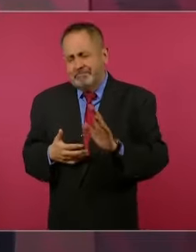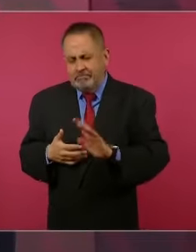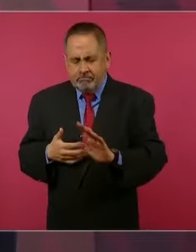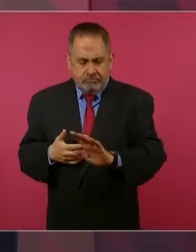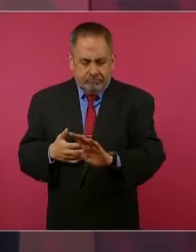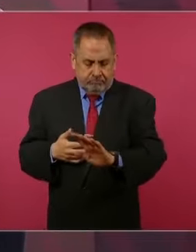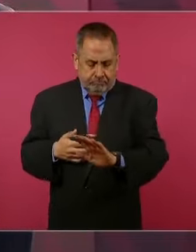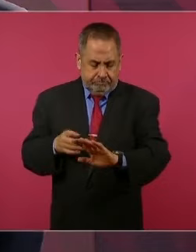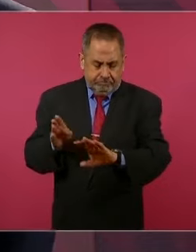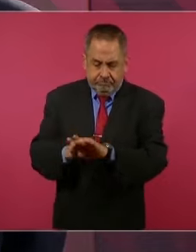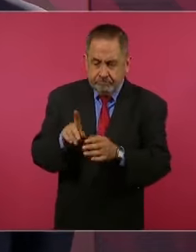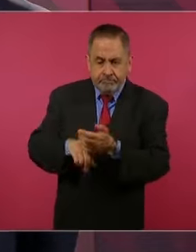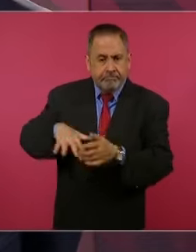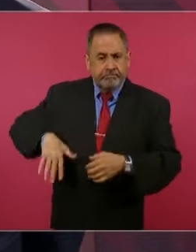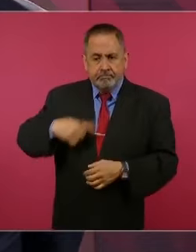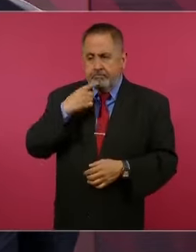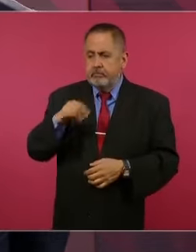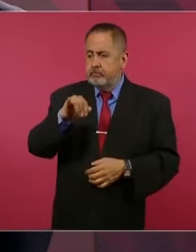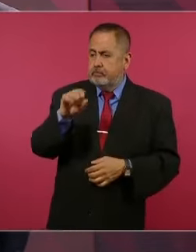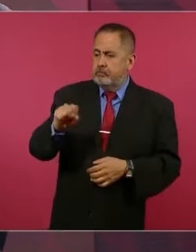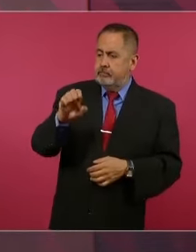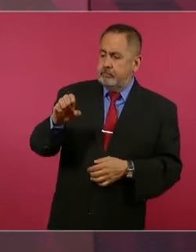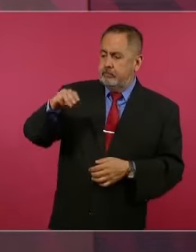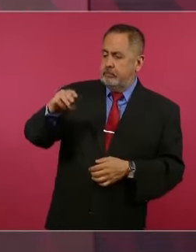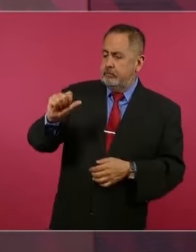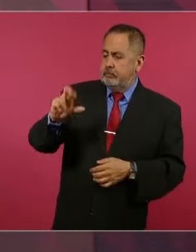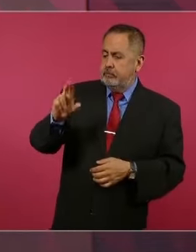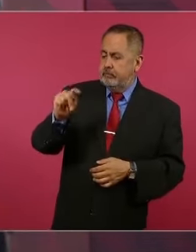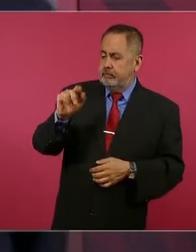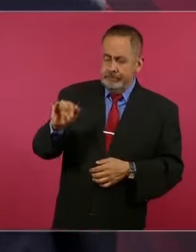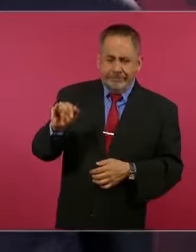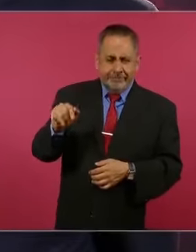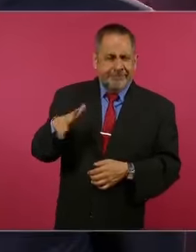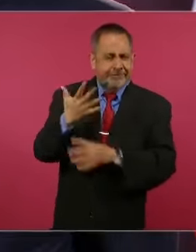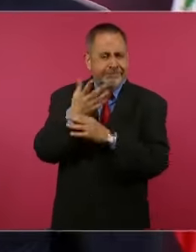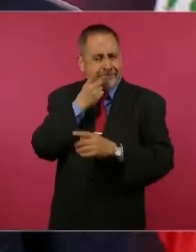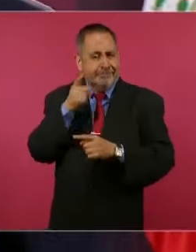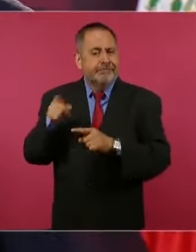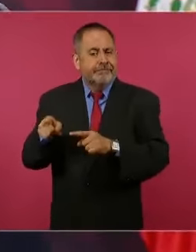material decía José Martín hay que